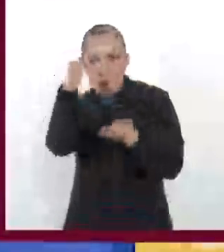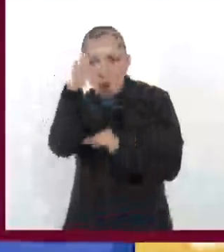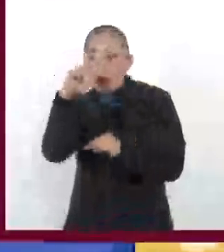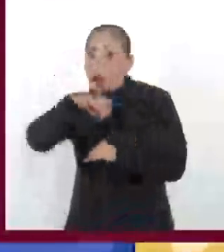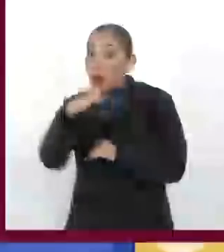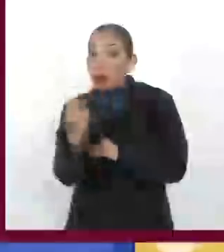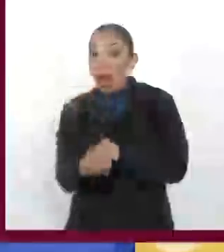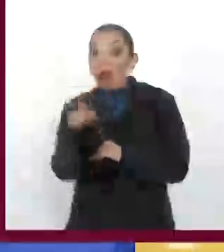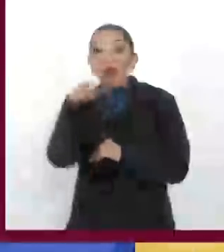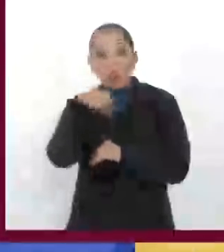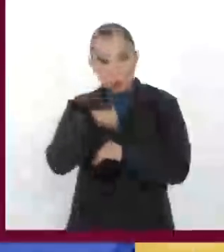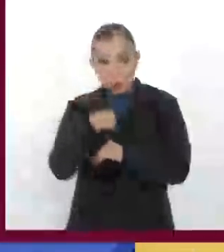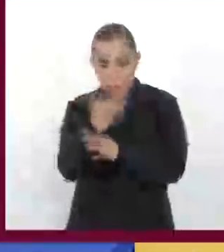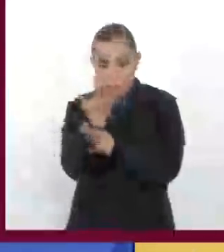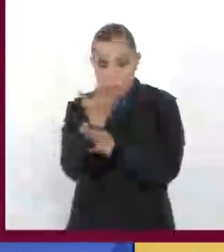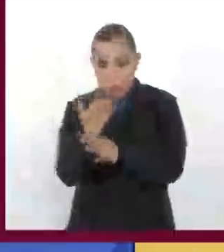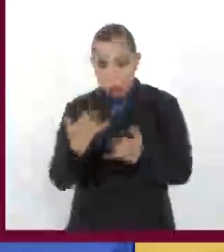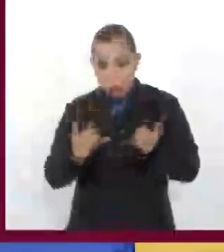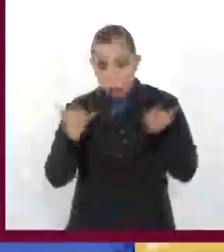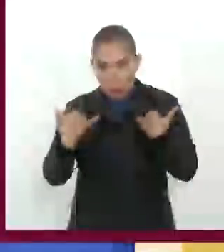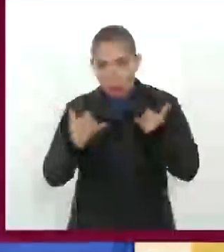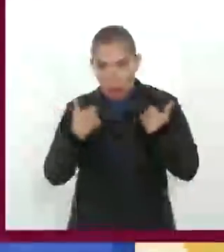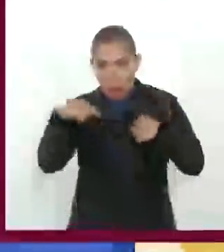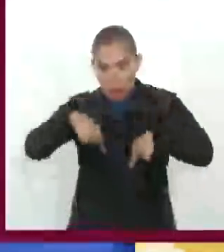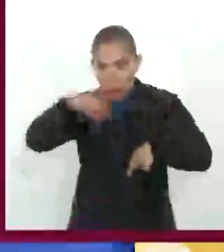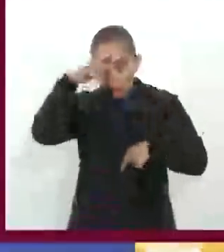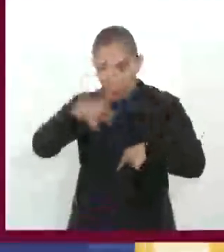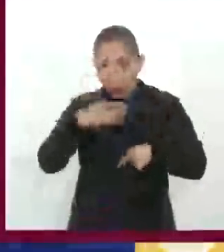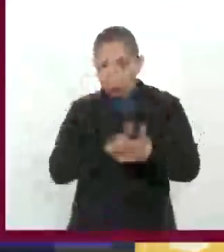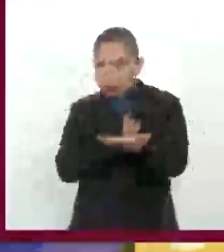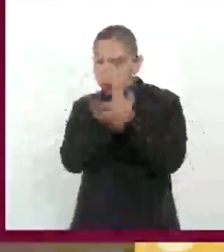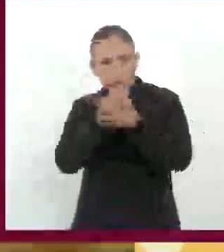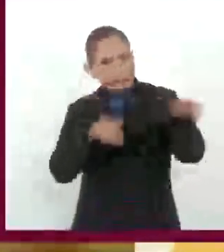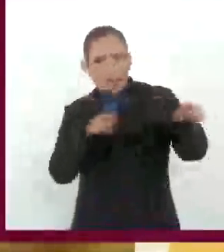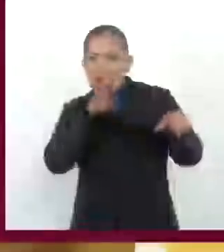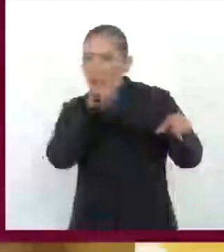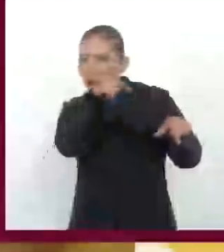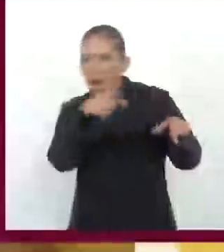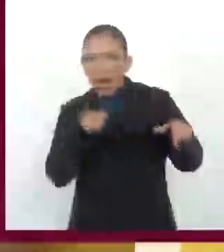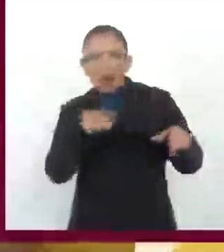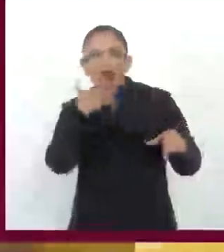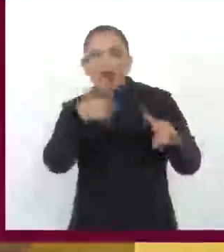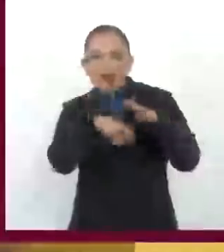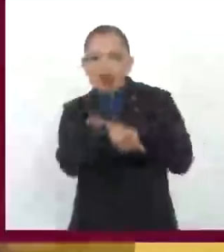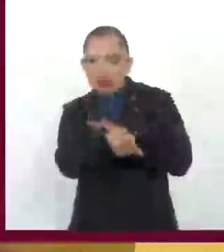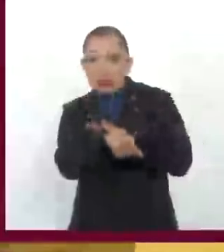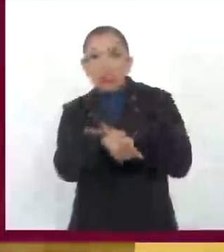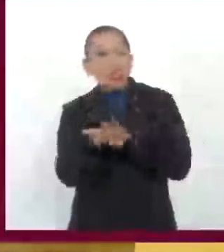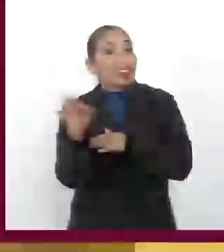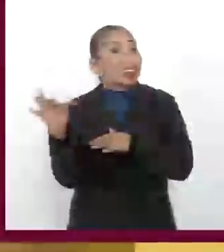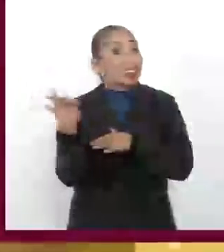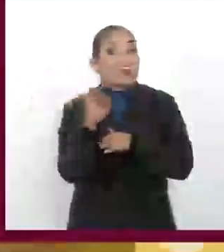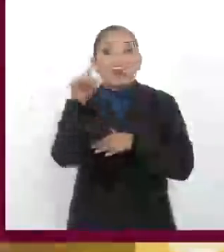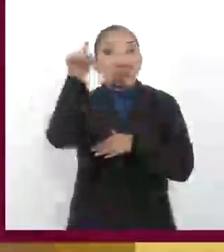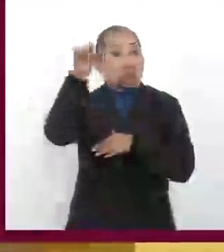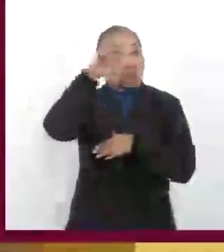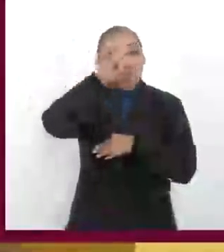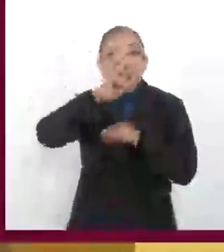público. Es la obligación de ustedes como jóvenes de este país denunciar estos actos. Si en algún momento